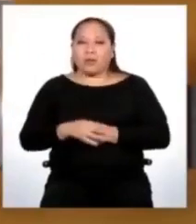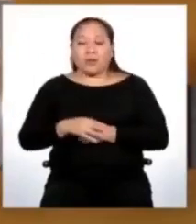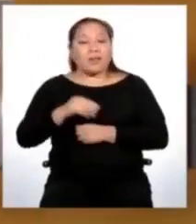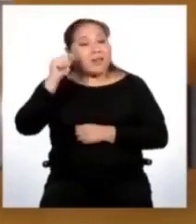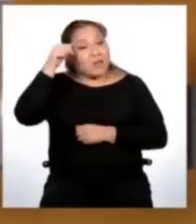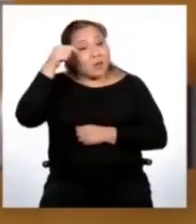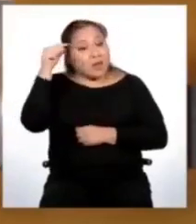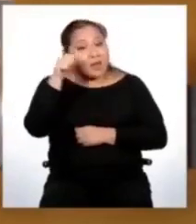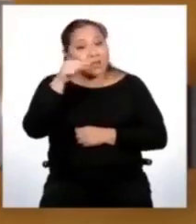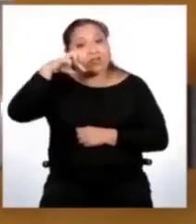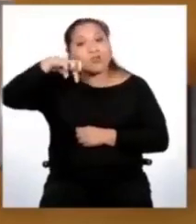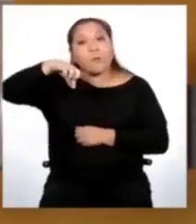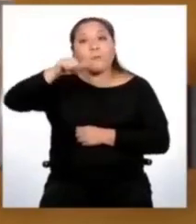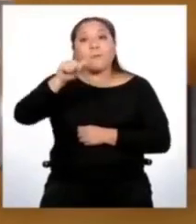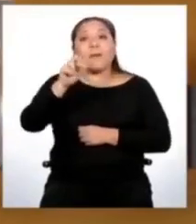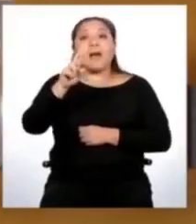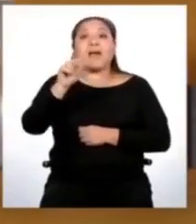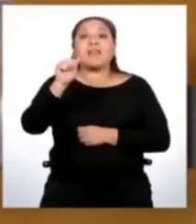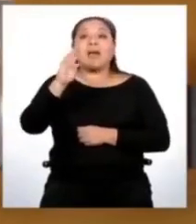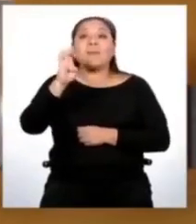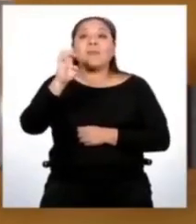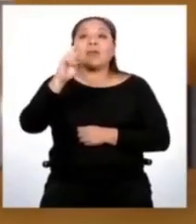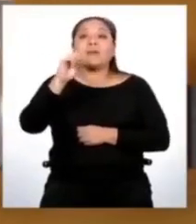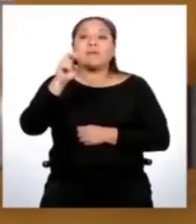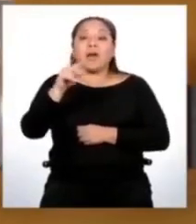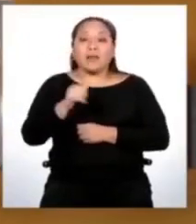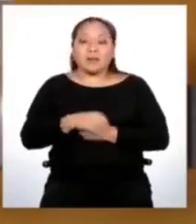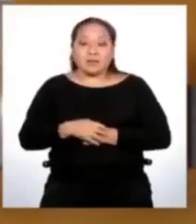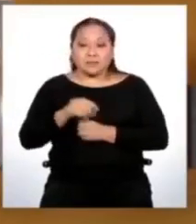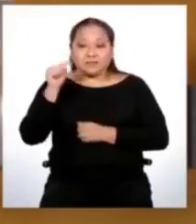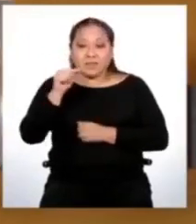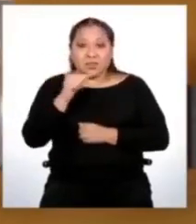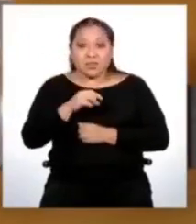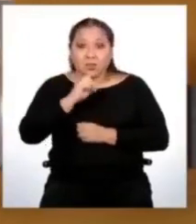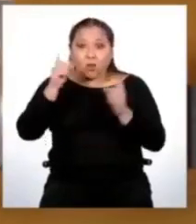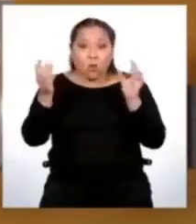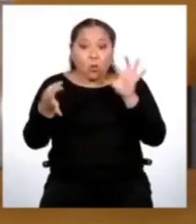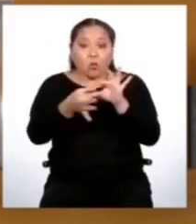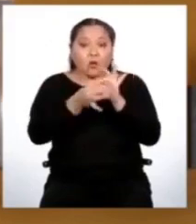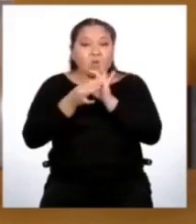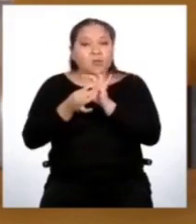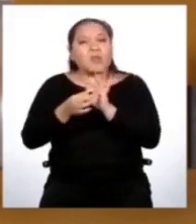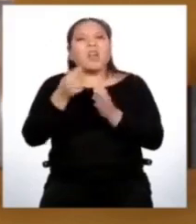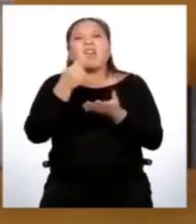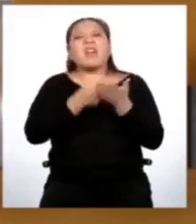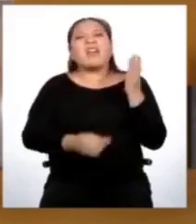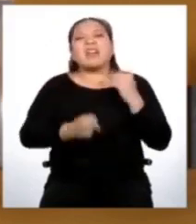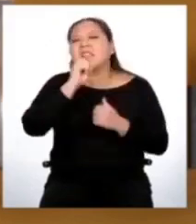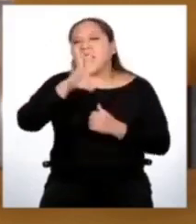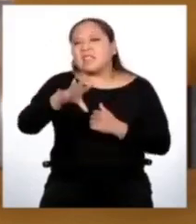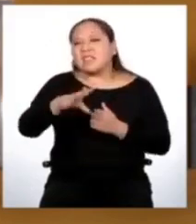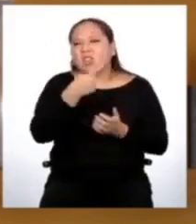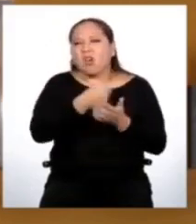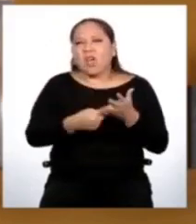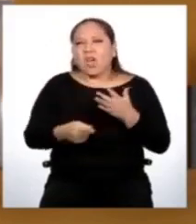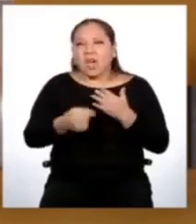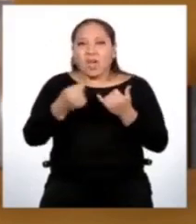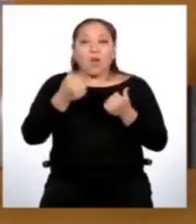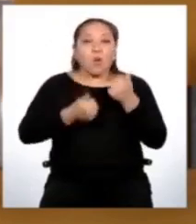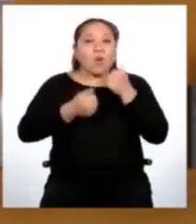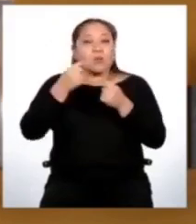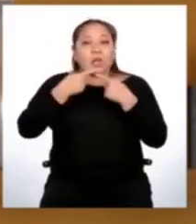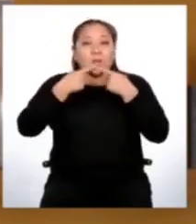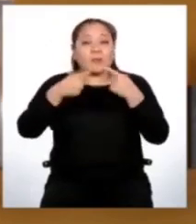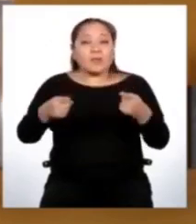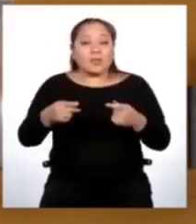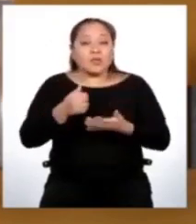recursos paraverbales, y ellos, junto con lo que se dice verbalmente, transmiten la intención de lo que se está comunicando. Además, nos